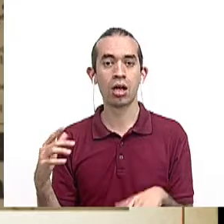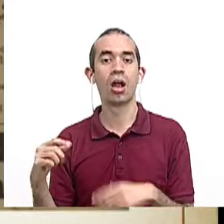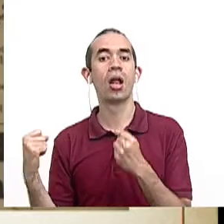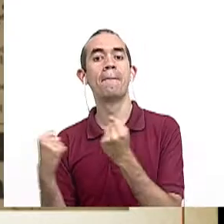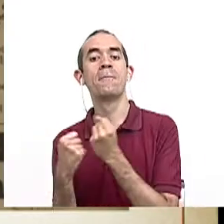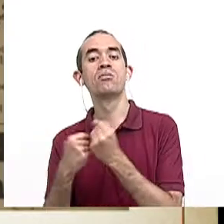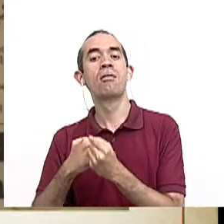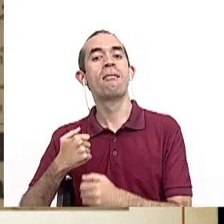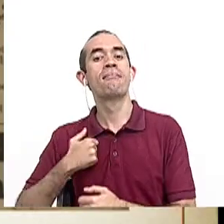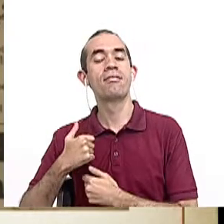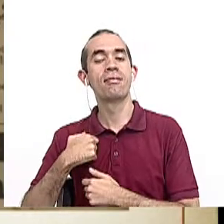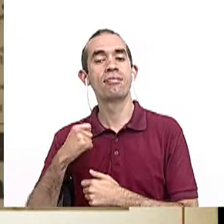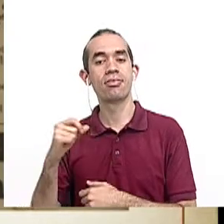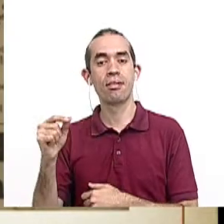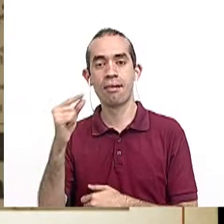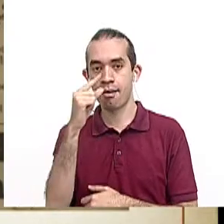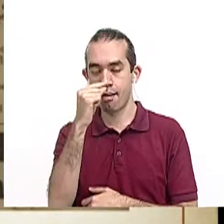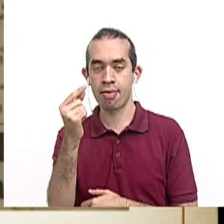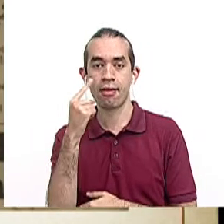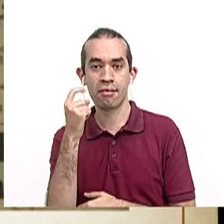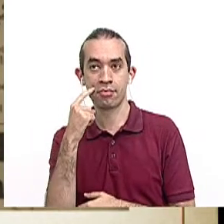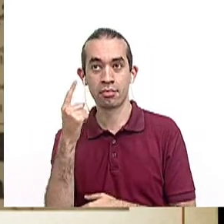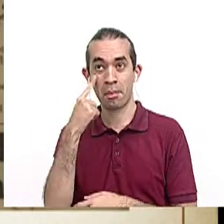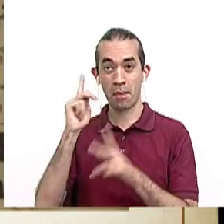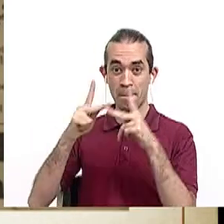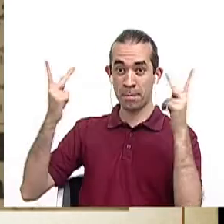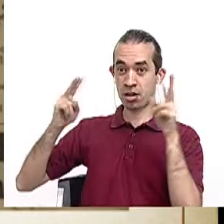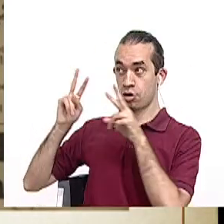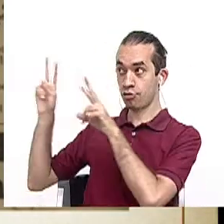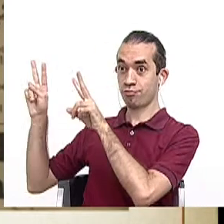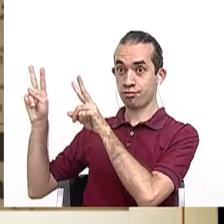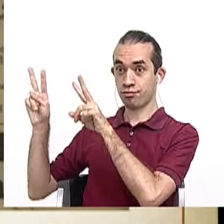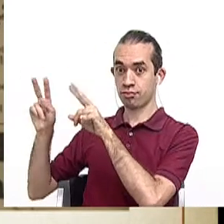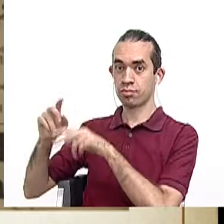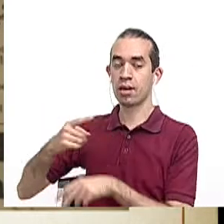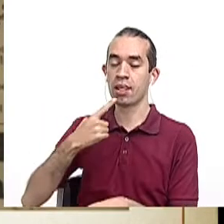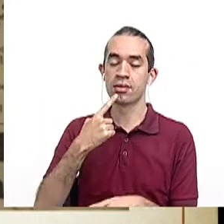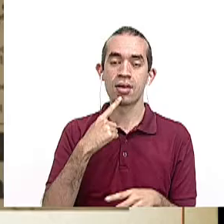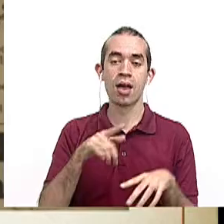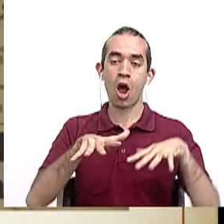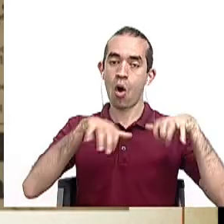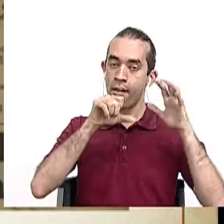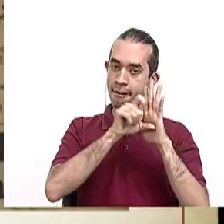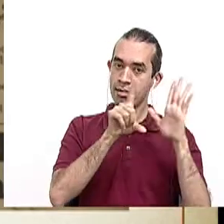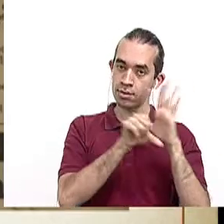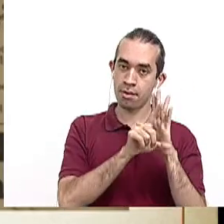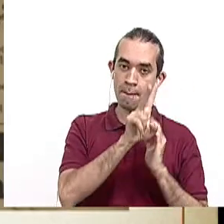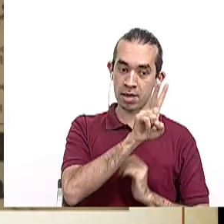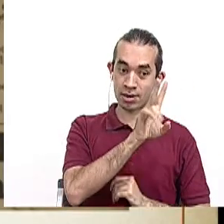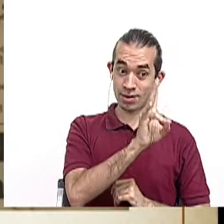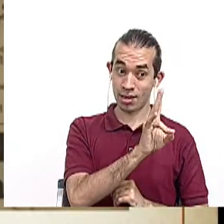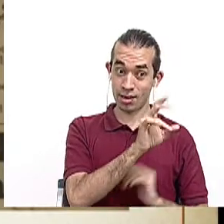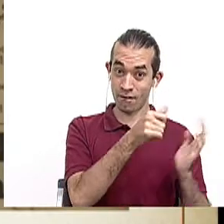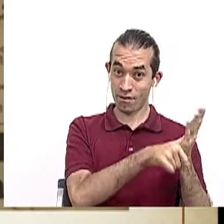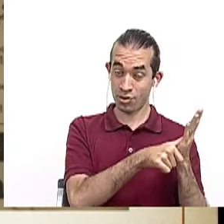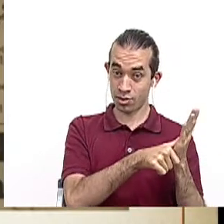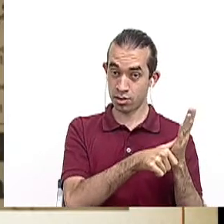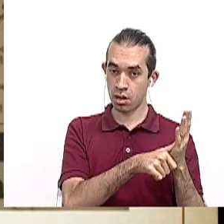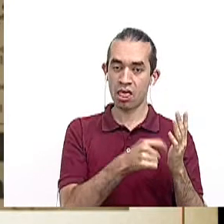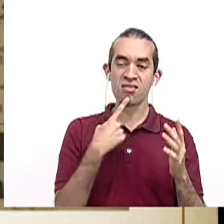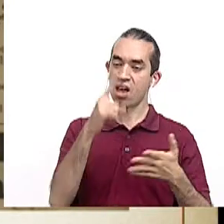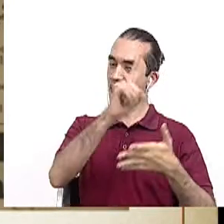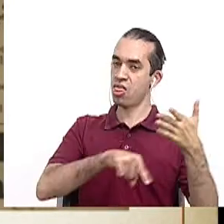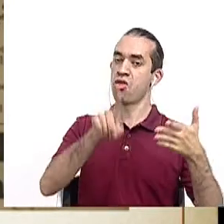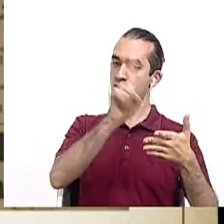donde se anunciaba que el Congreso, con 27 votos contra 19, anuló la elección